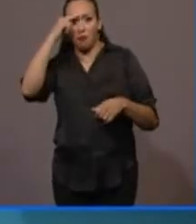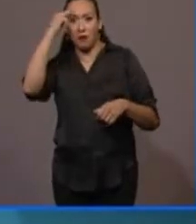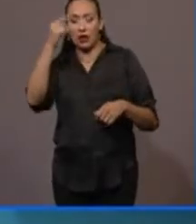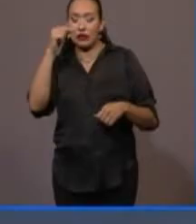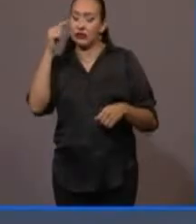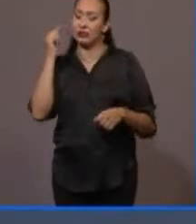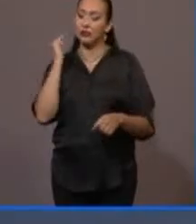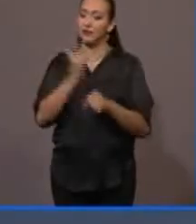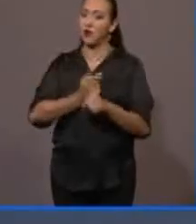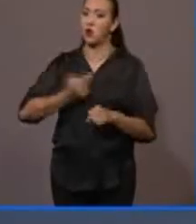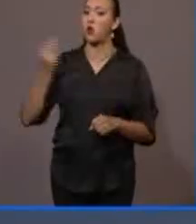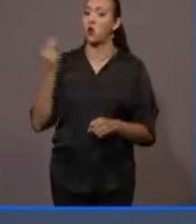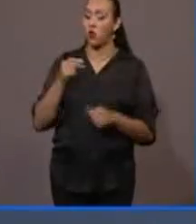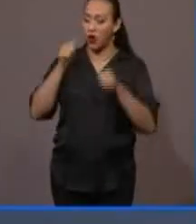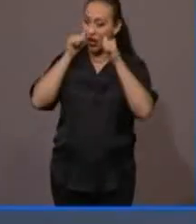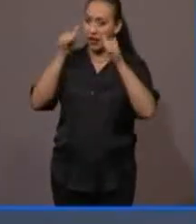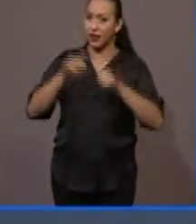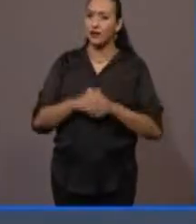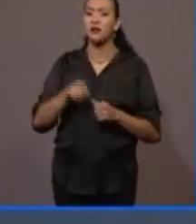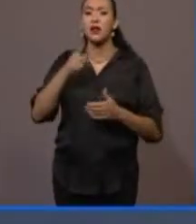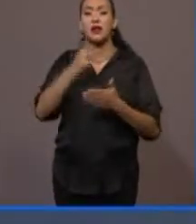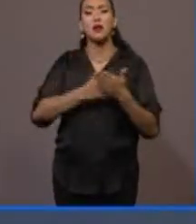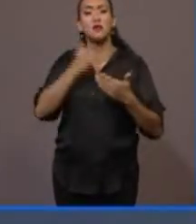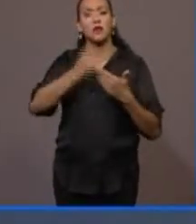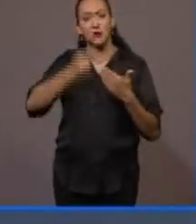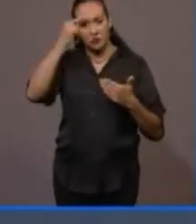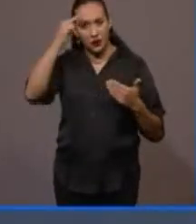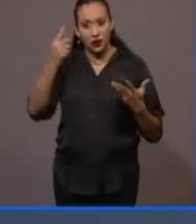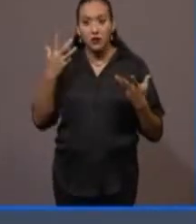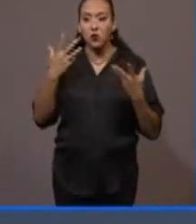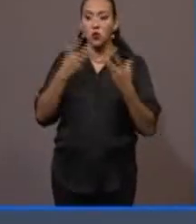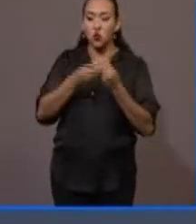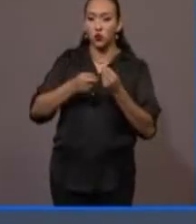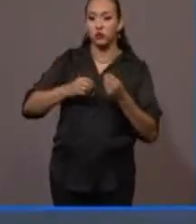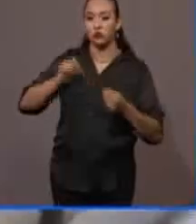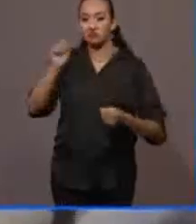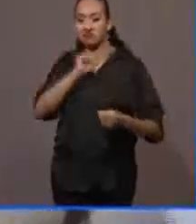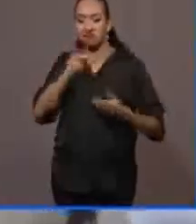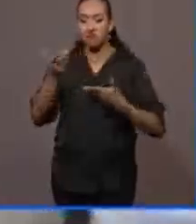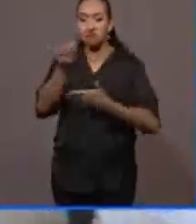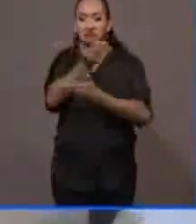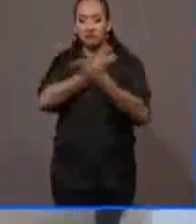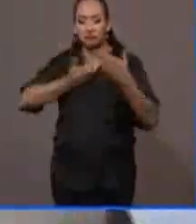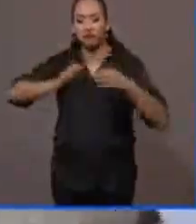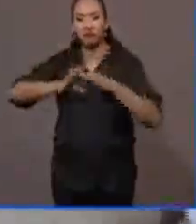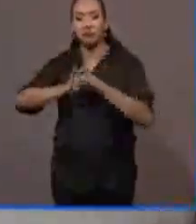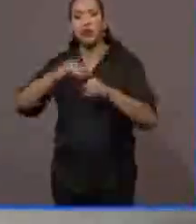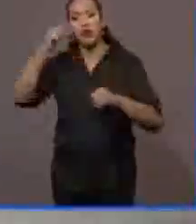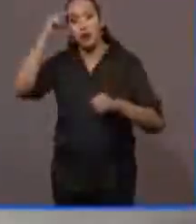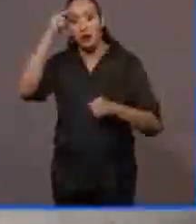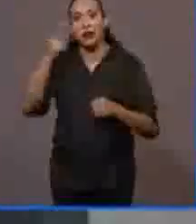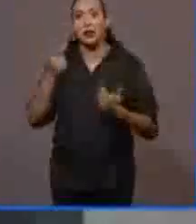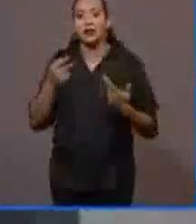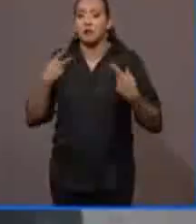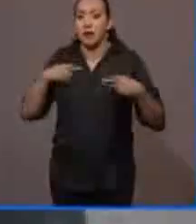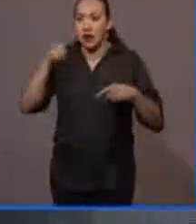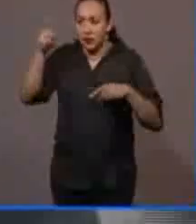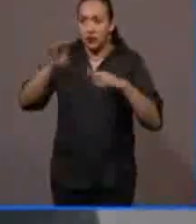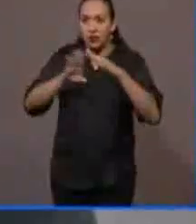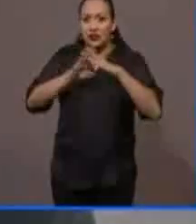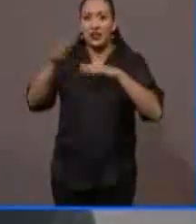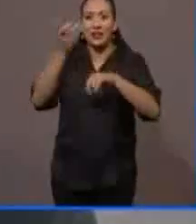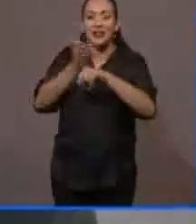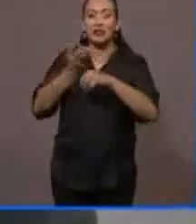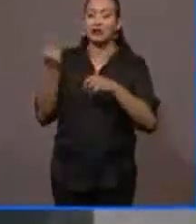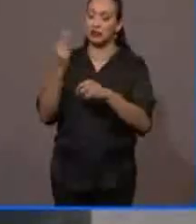es urgente. El proyecto busca articular esfuerzos académicos, jurídicos y comunitarios para responder a las necesidades